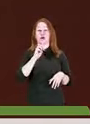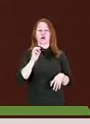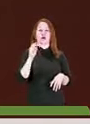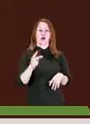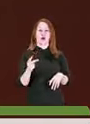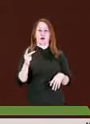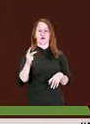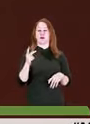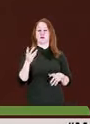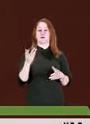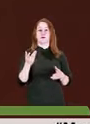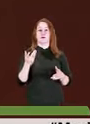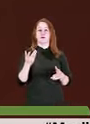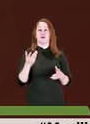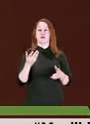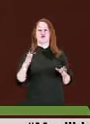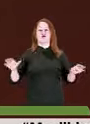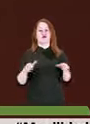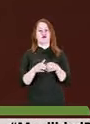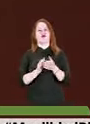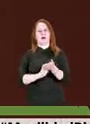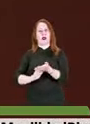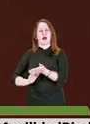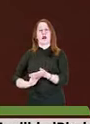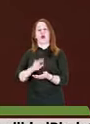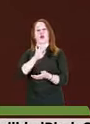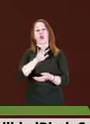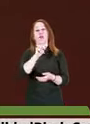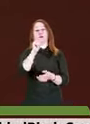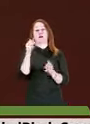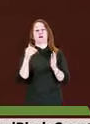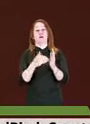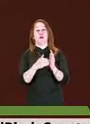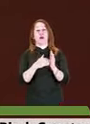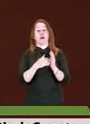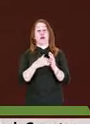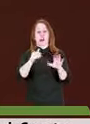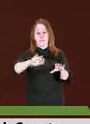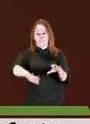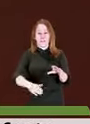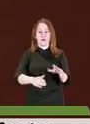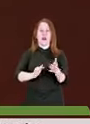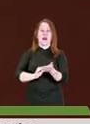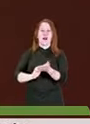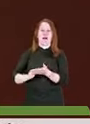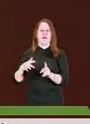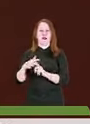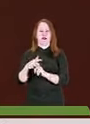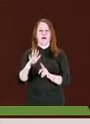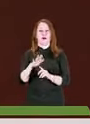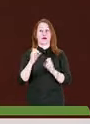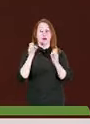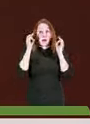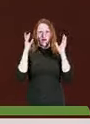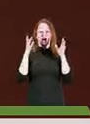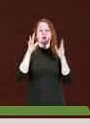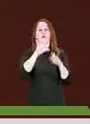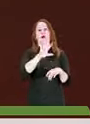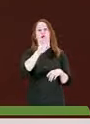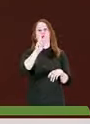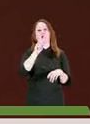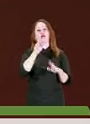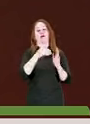46 mil huecos o mejoramiento de afectaciones graves. Estuvimos sobre las 52 mil y a